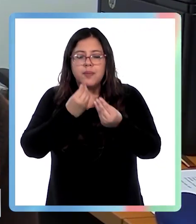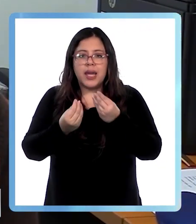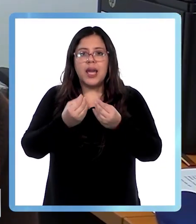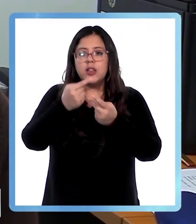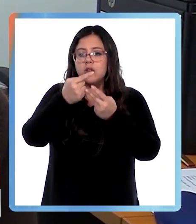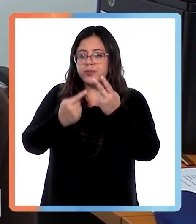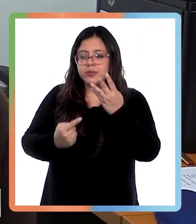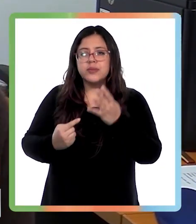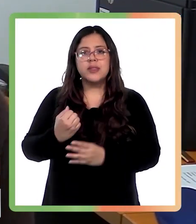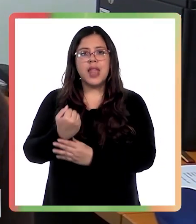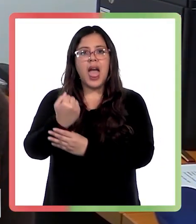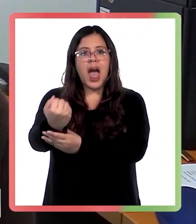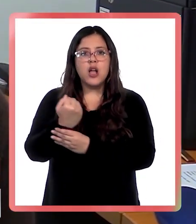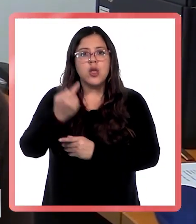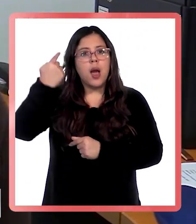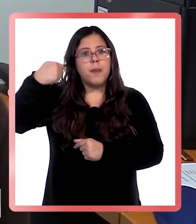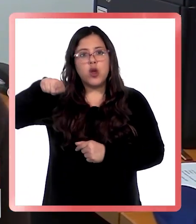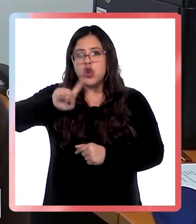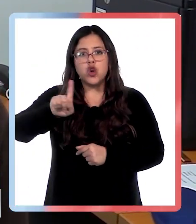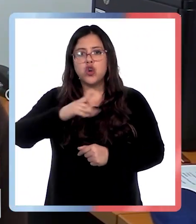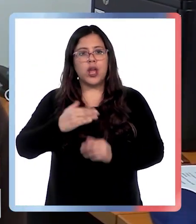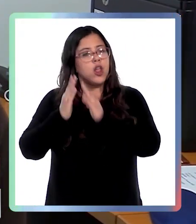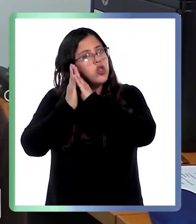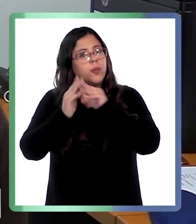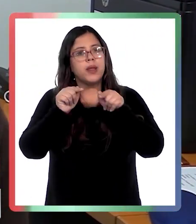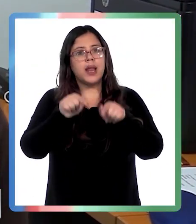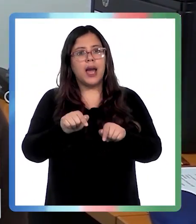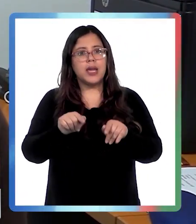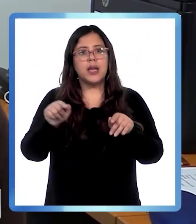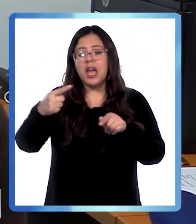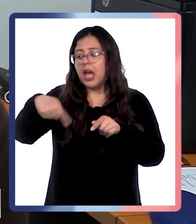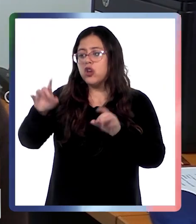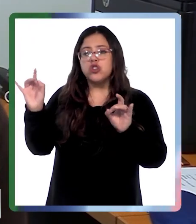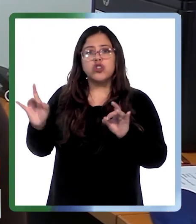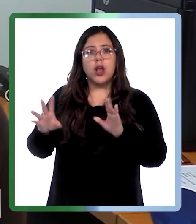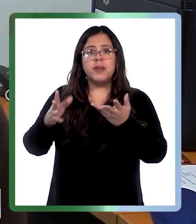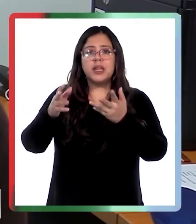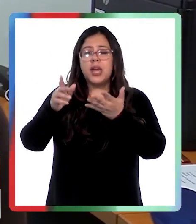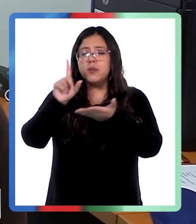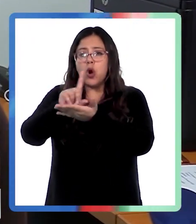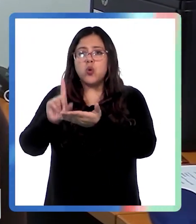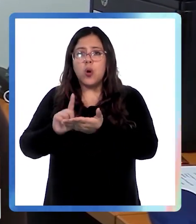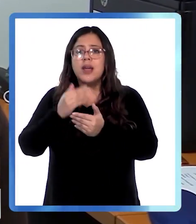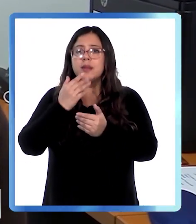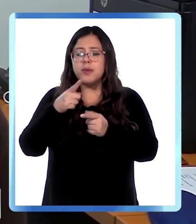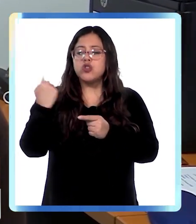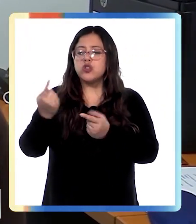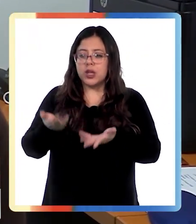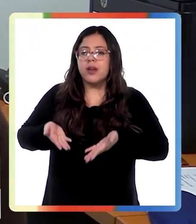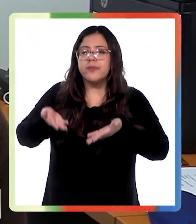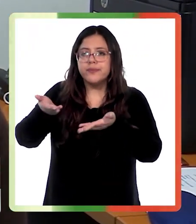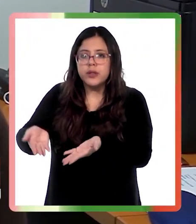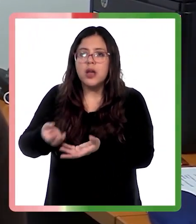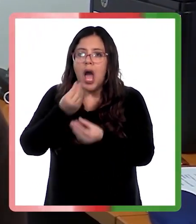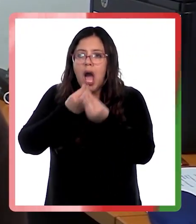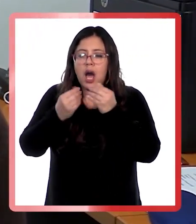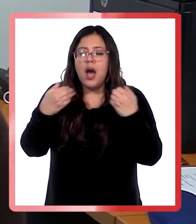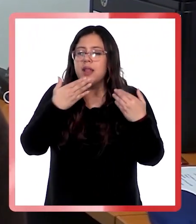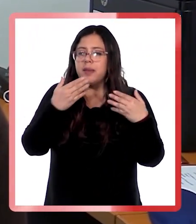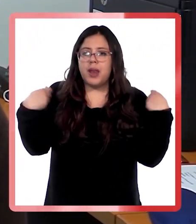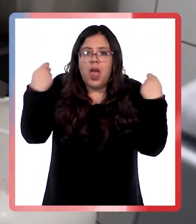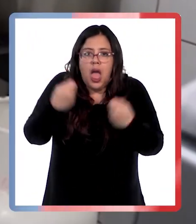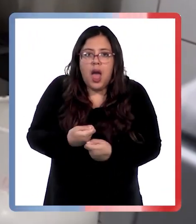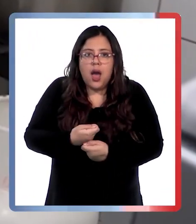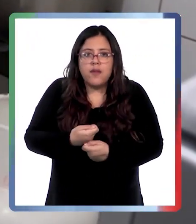tipo de de ayudas pero no quieren pinopar ahí entonces ellos peran en sus rucos que también les vamos a dejar alimentación y